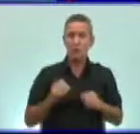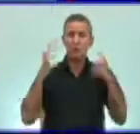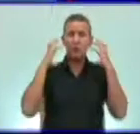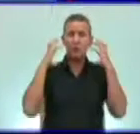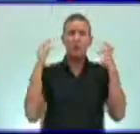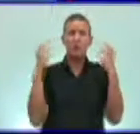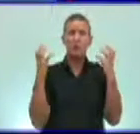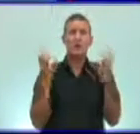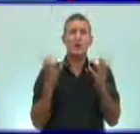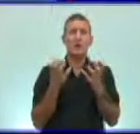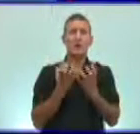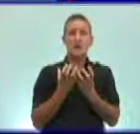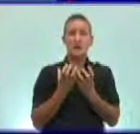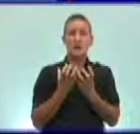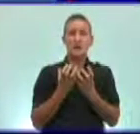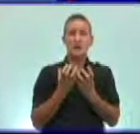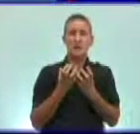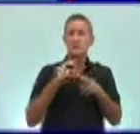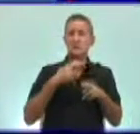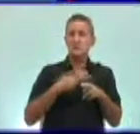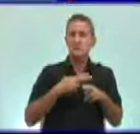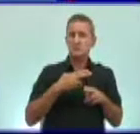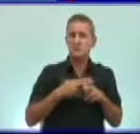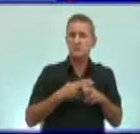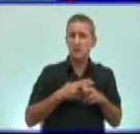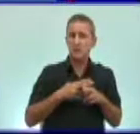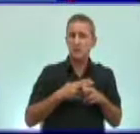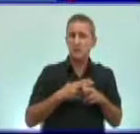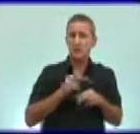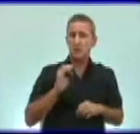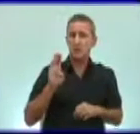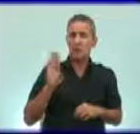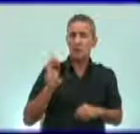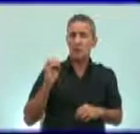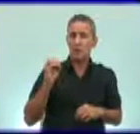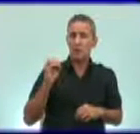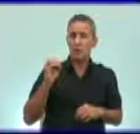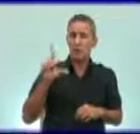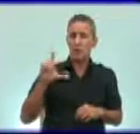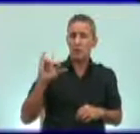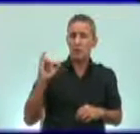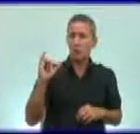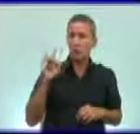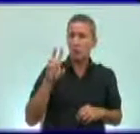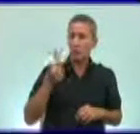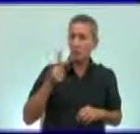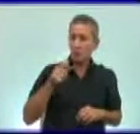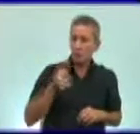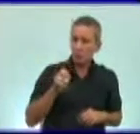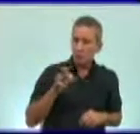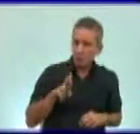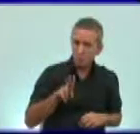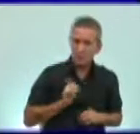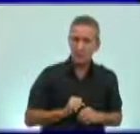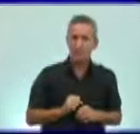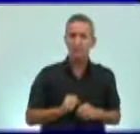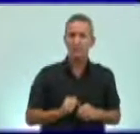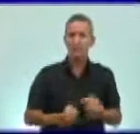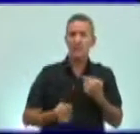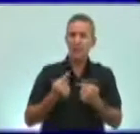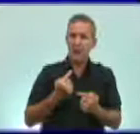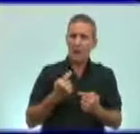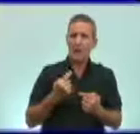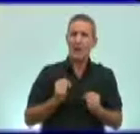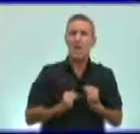y que se llamó Bolívar y Ponte. Y sobre ello queremos acotar algunos detalles. En primer